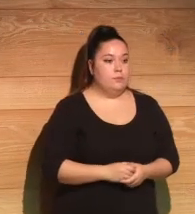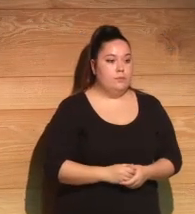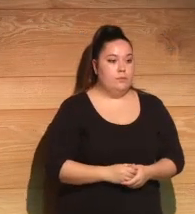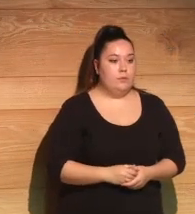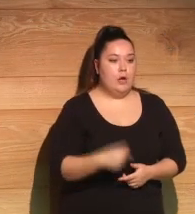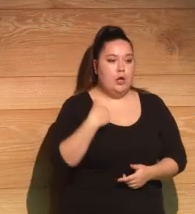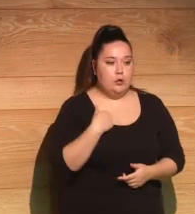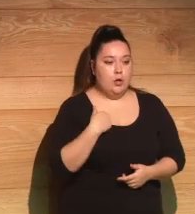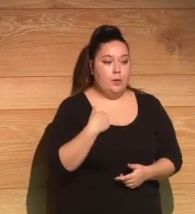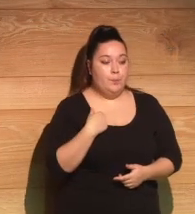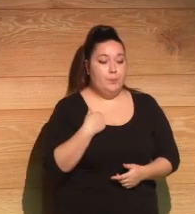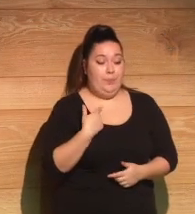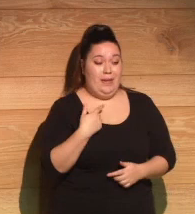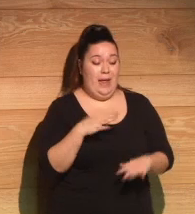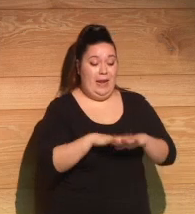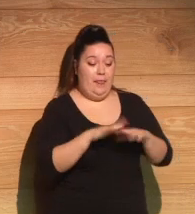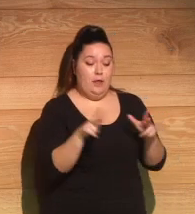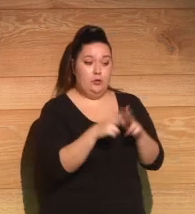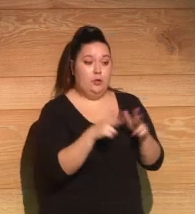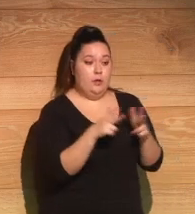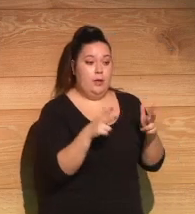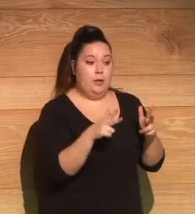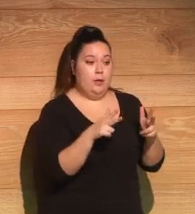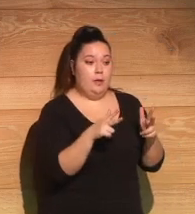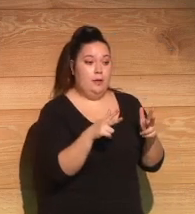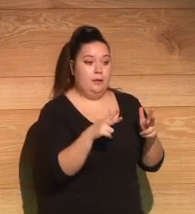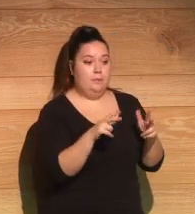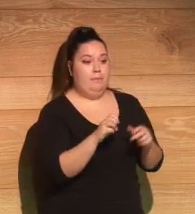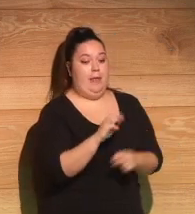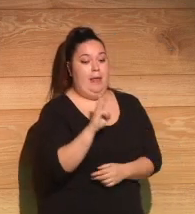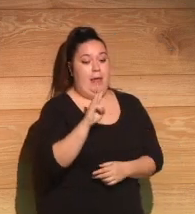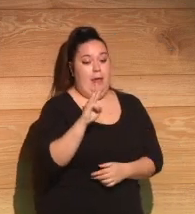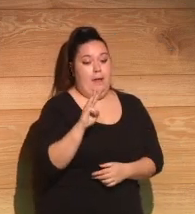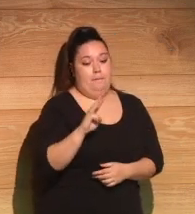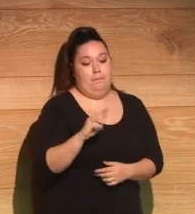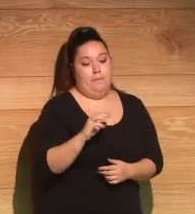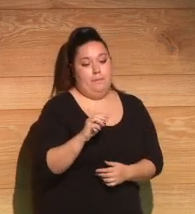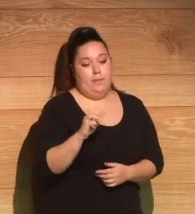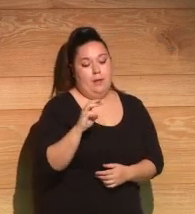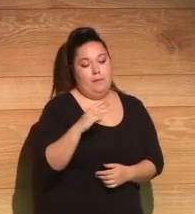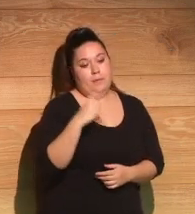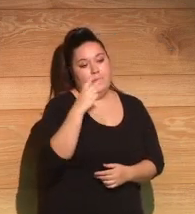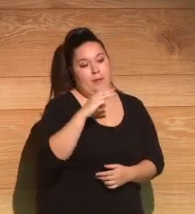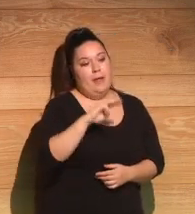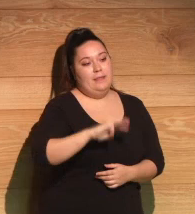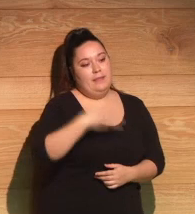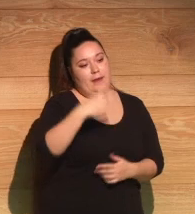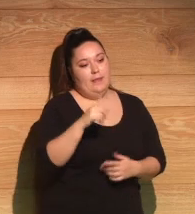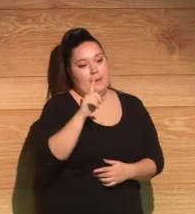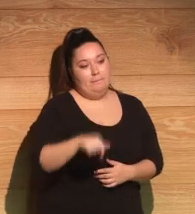Yo me borré las redes sociales hacia el tercer mes de pandemia por saturación,